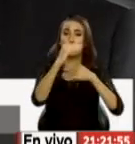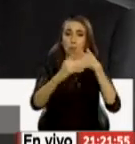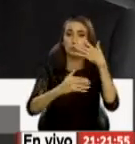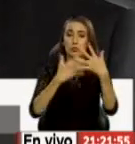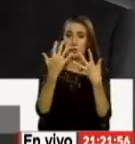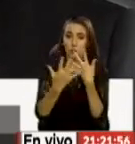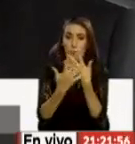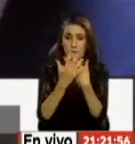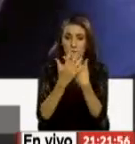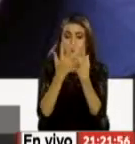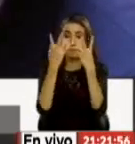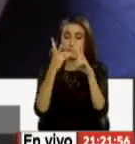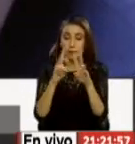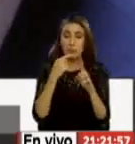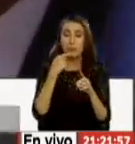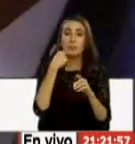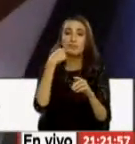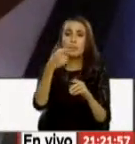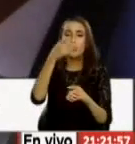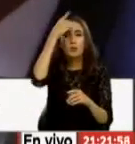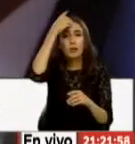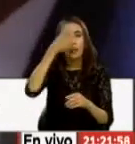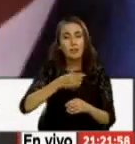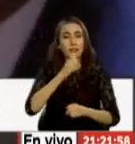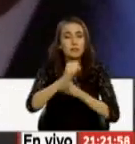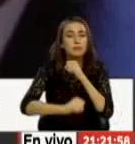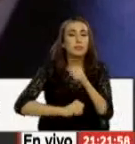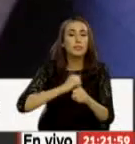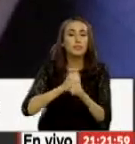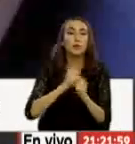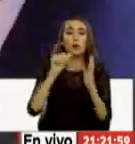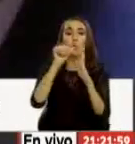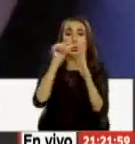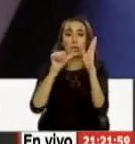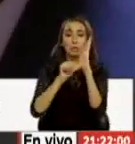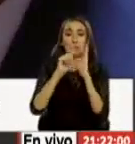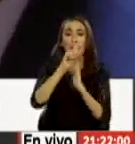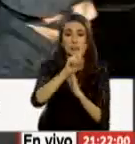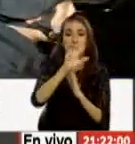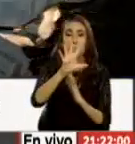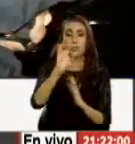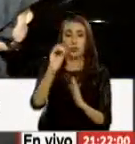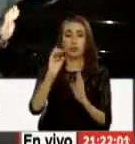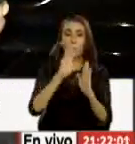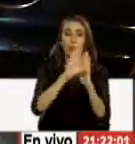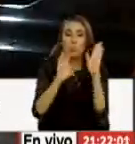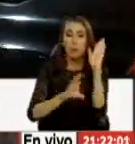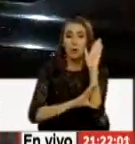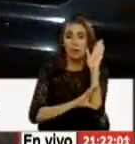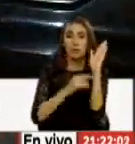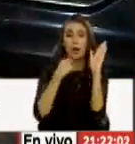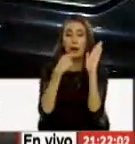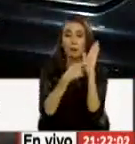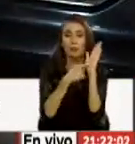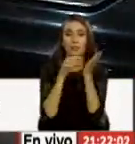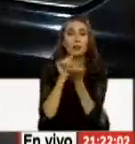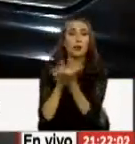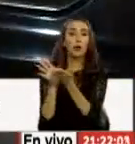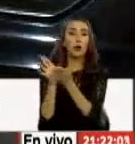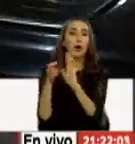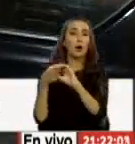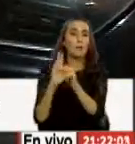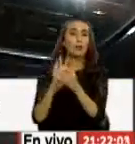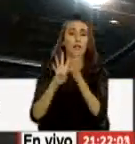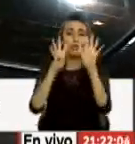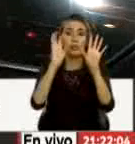emitirá una sentencia. La otra vía sería la que señala el artículo 150 de la Constitución por abandono de cargos y superara los 90 días